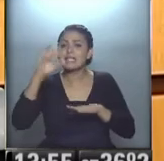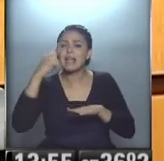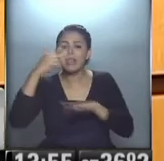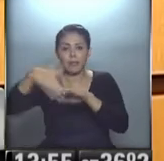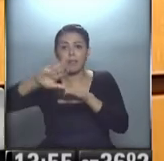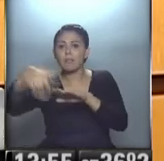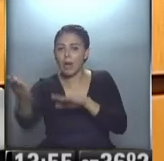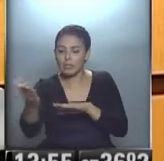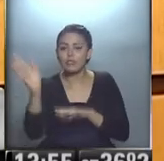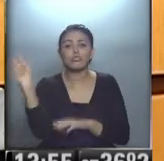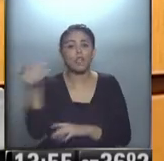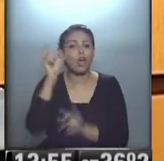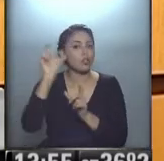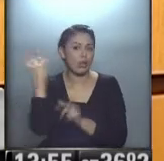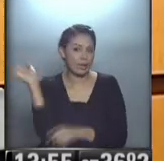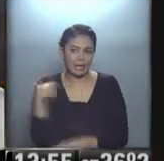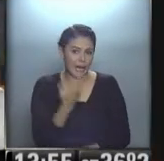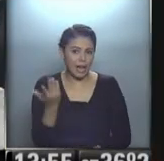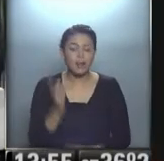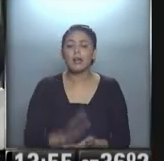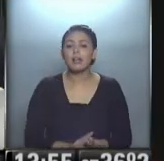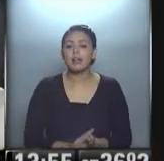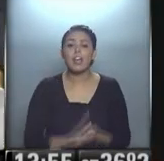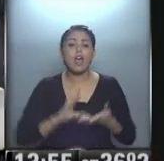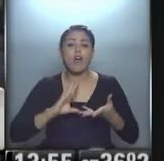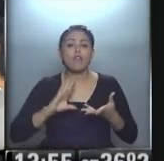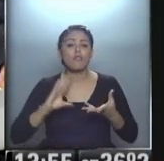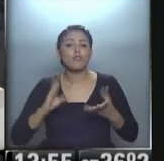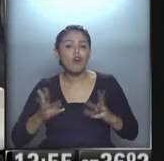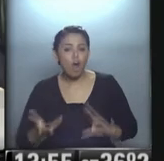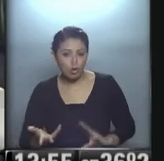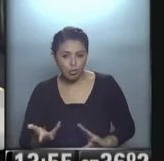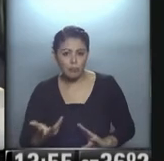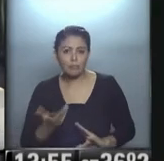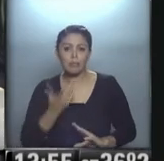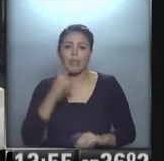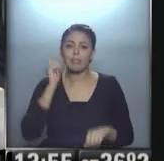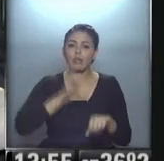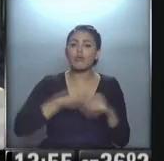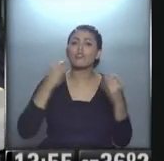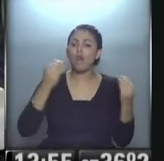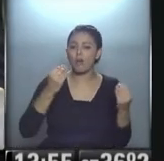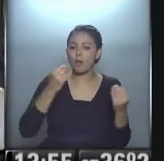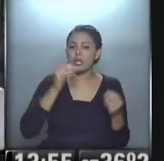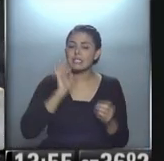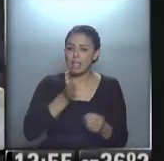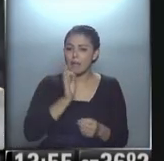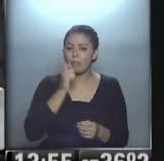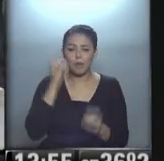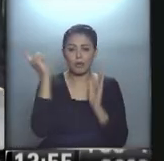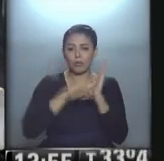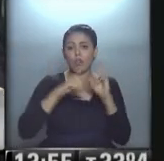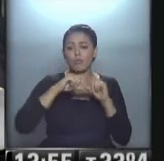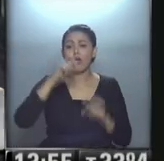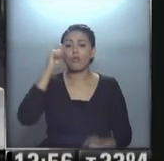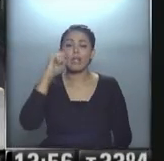usuarios; y la forma de contar el tiempo se mantiene la establecida en la resolución